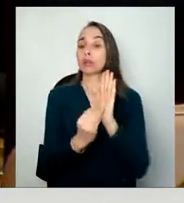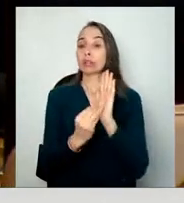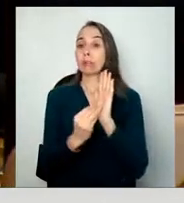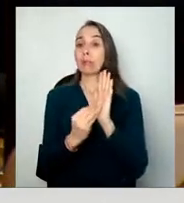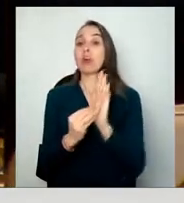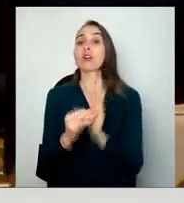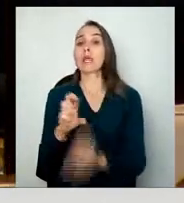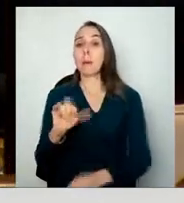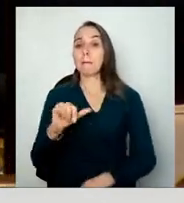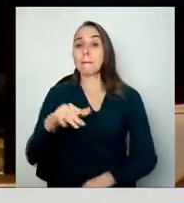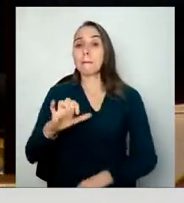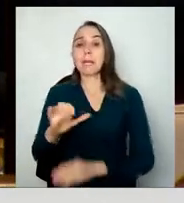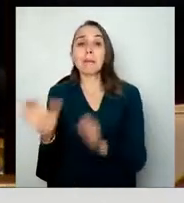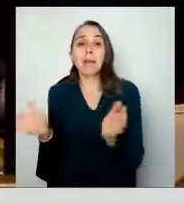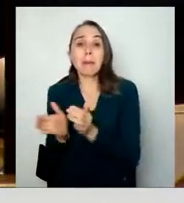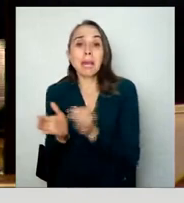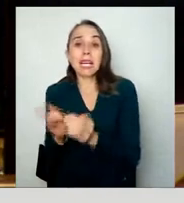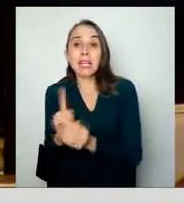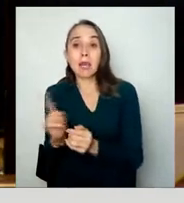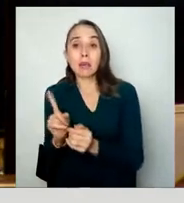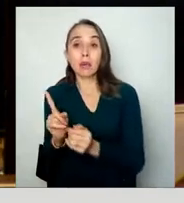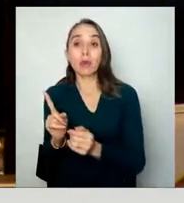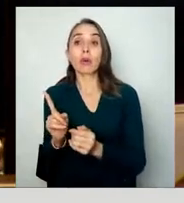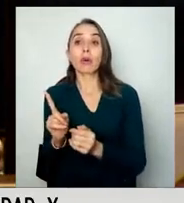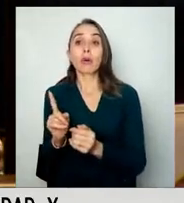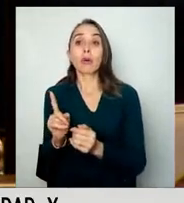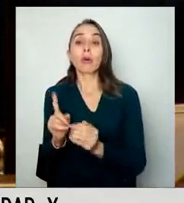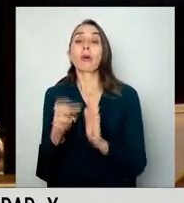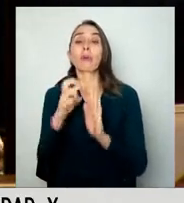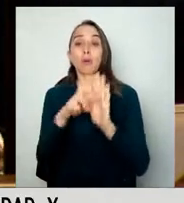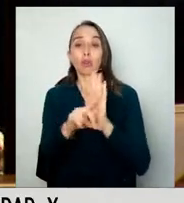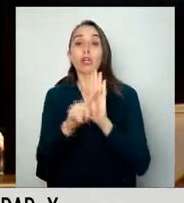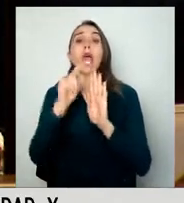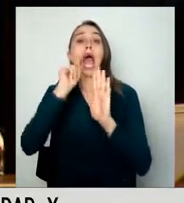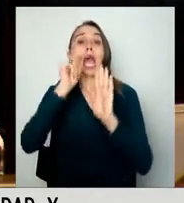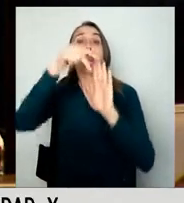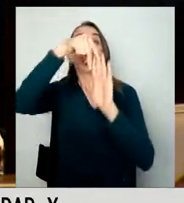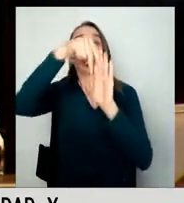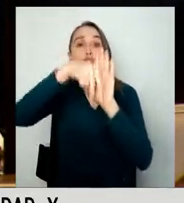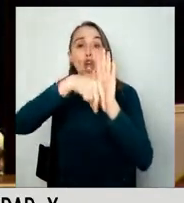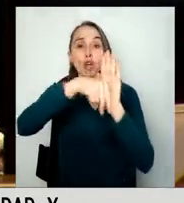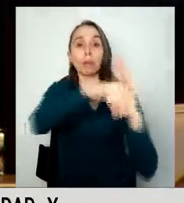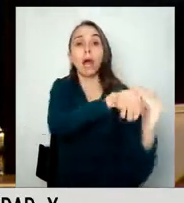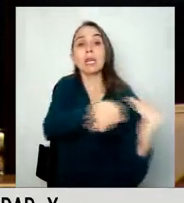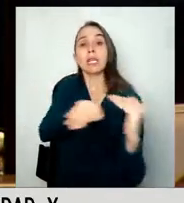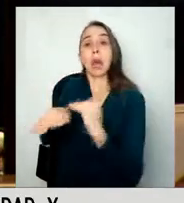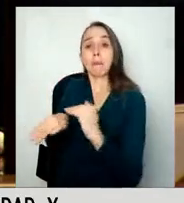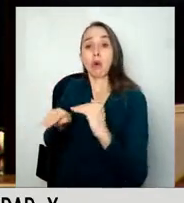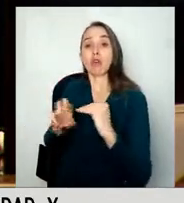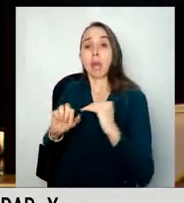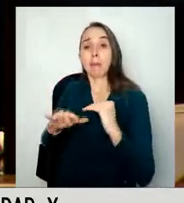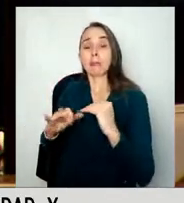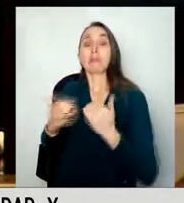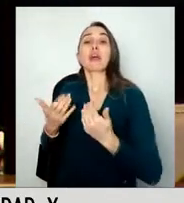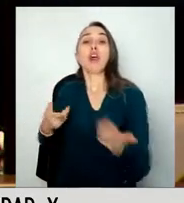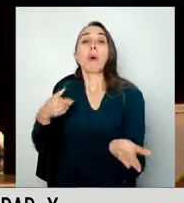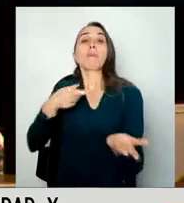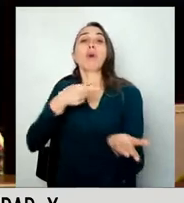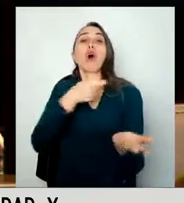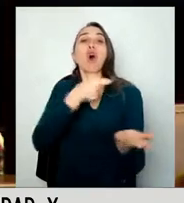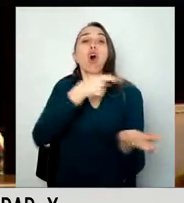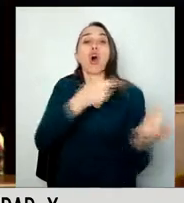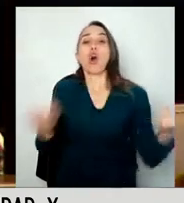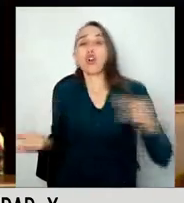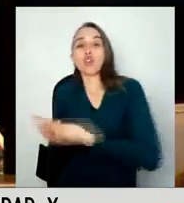puesto que también se contiene el proyecto de disposiciones que las apoyan y por lo tanto